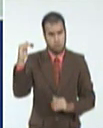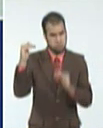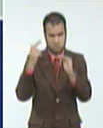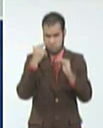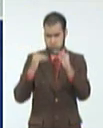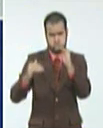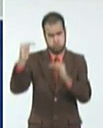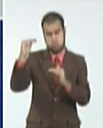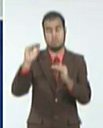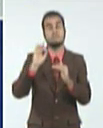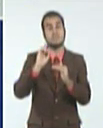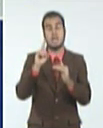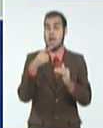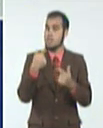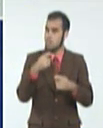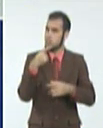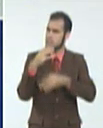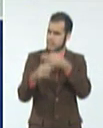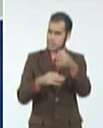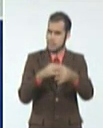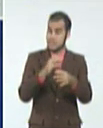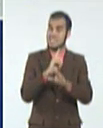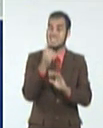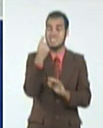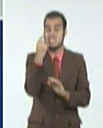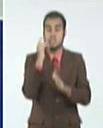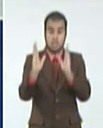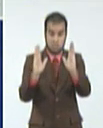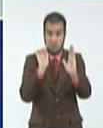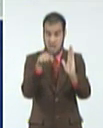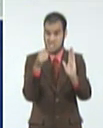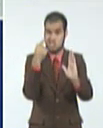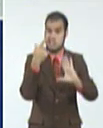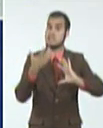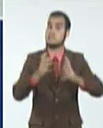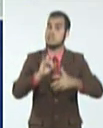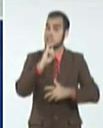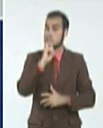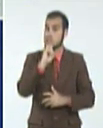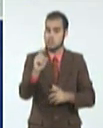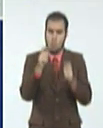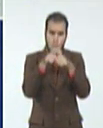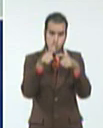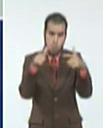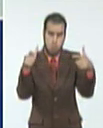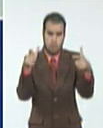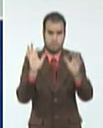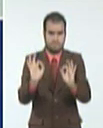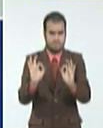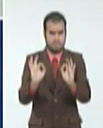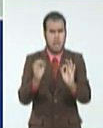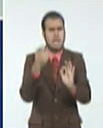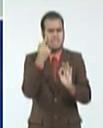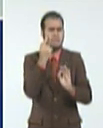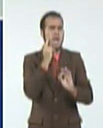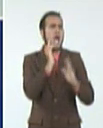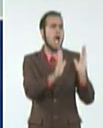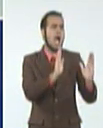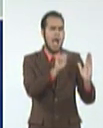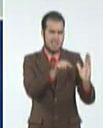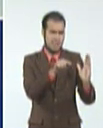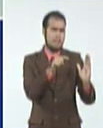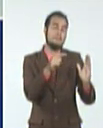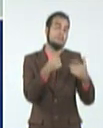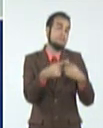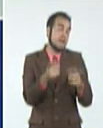que realmente el centro se ha ido complejizando mucho, también el oriente, pero en este orden de mayor a